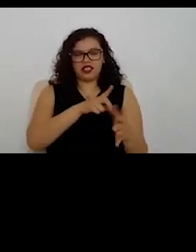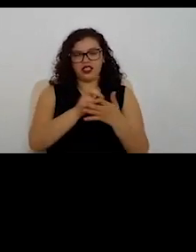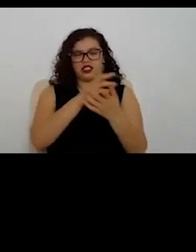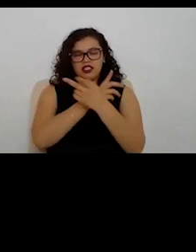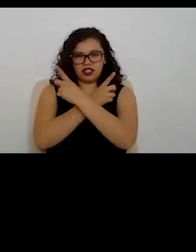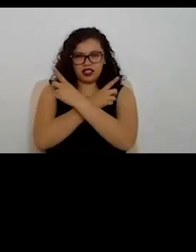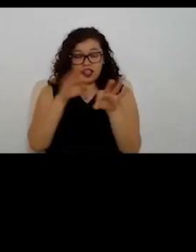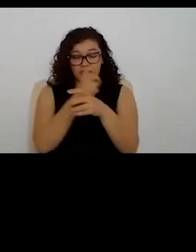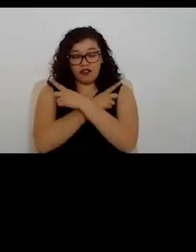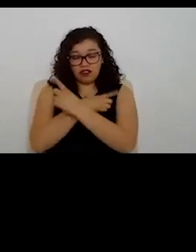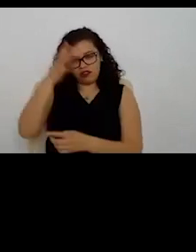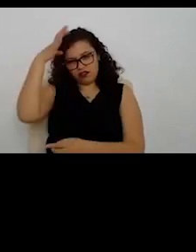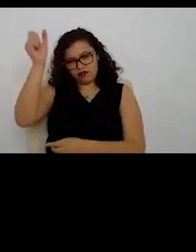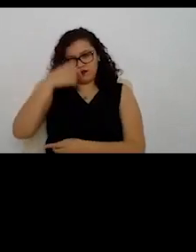concepto